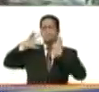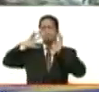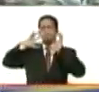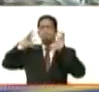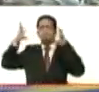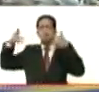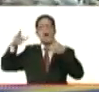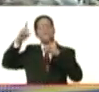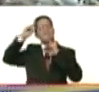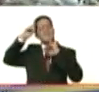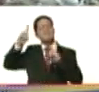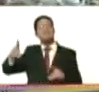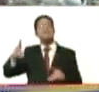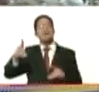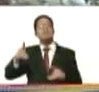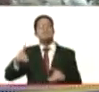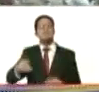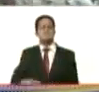dignidad, de rebeldía,